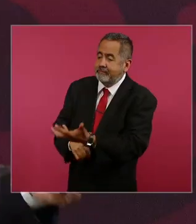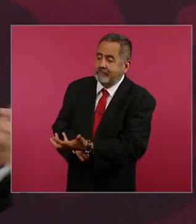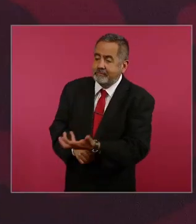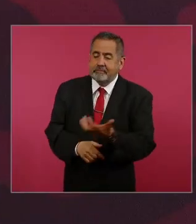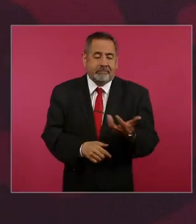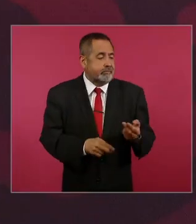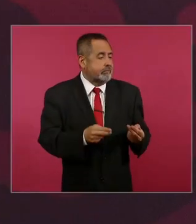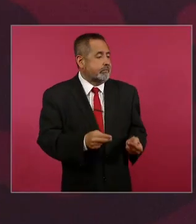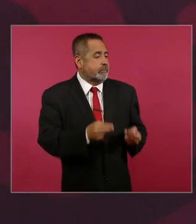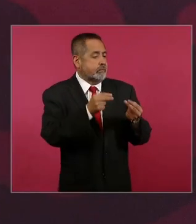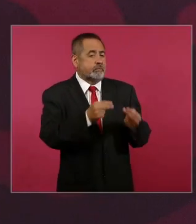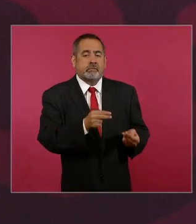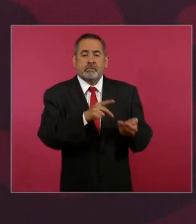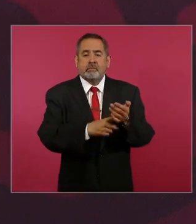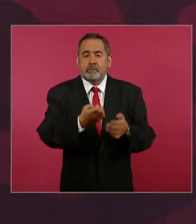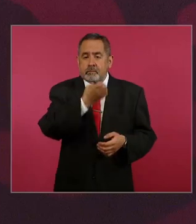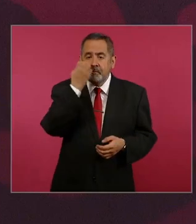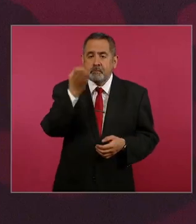mercancía